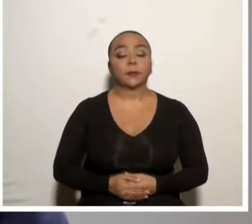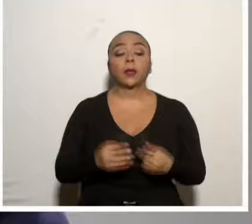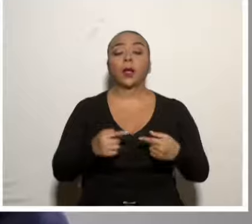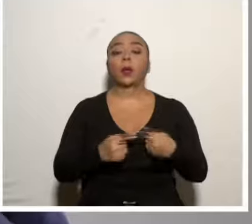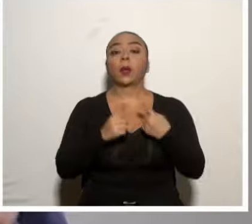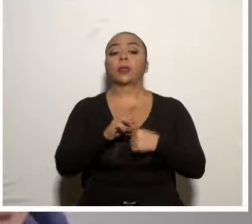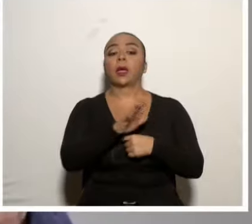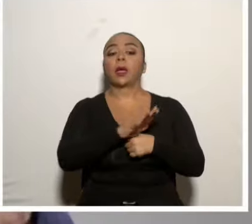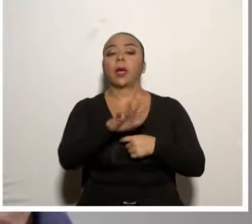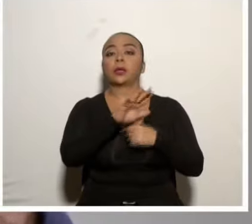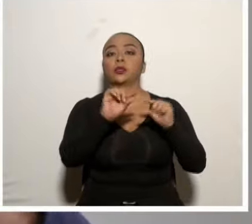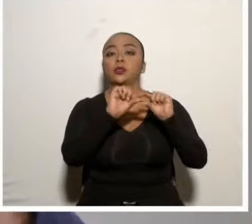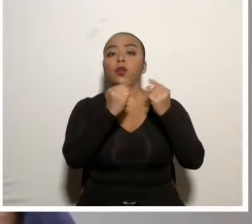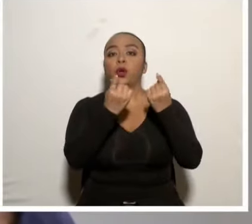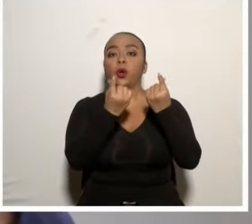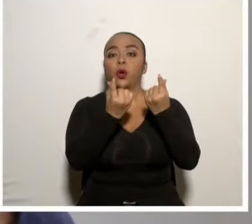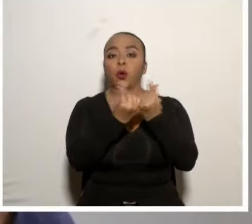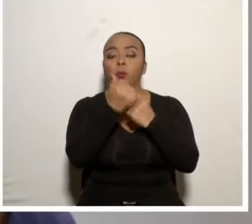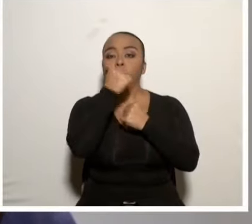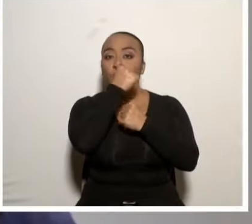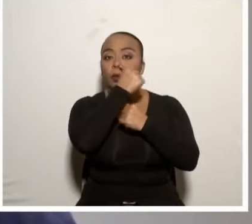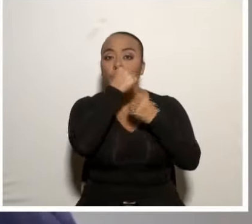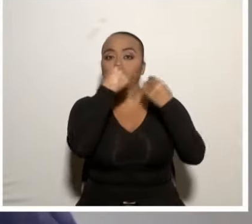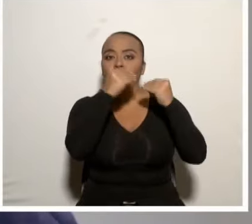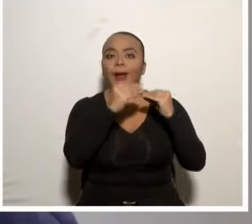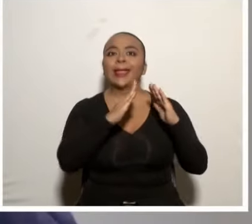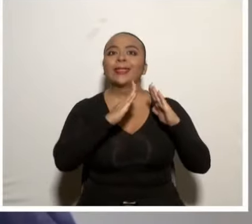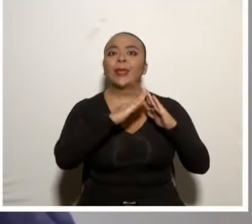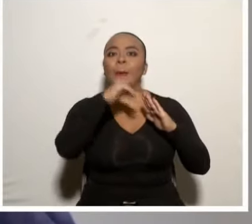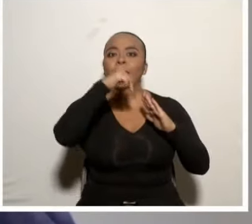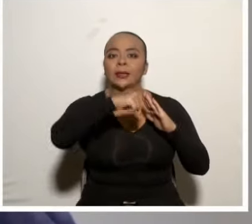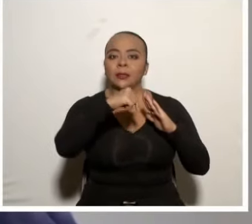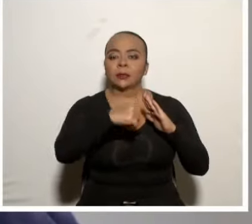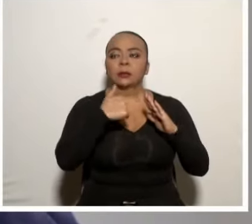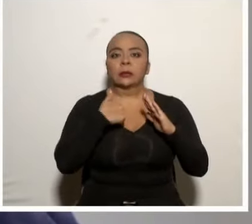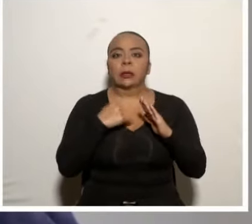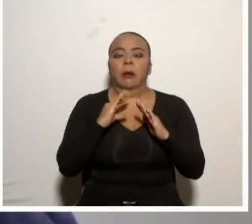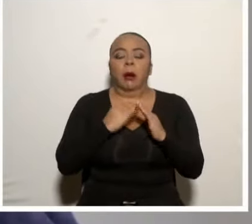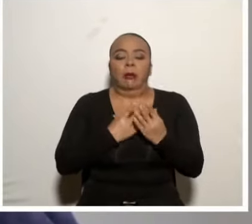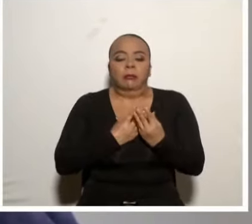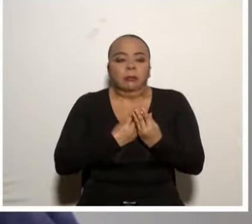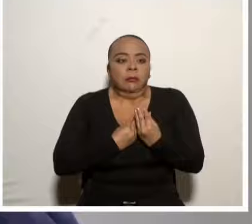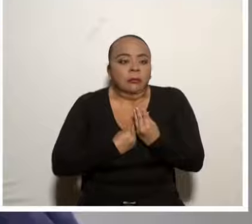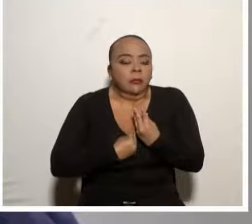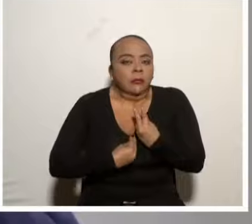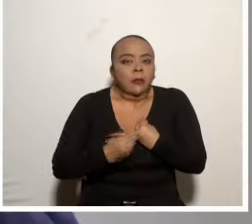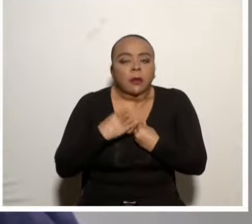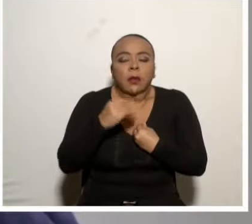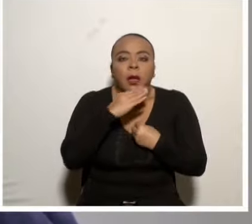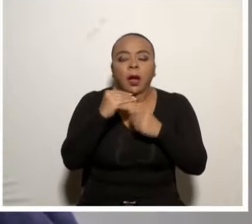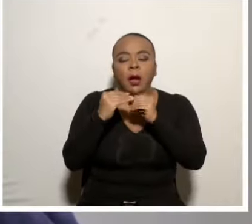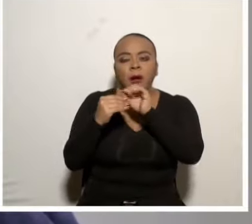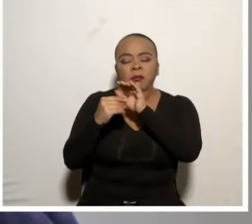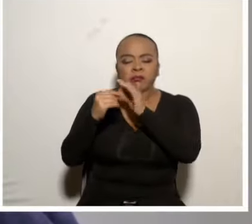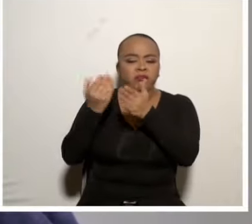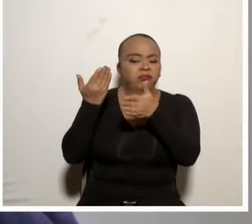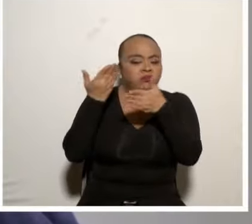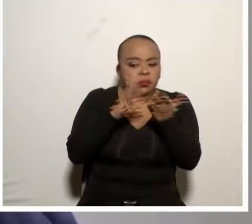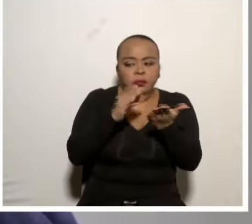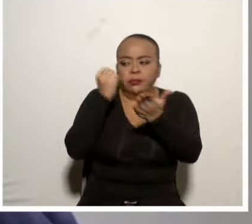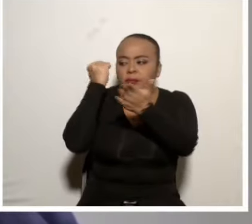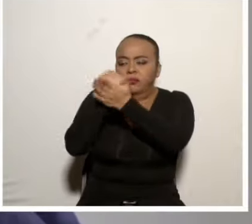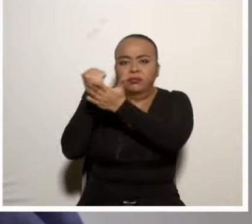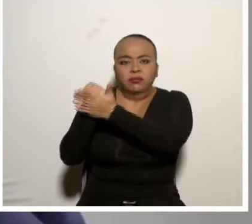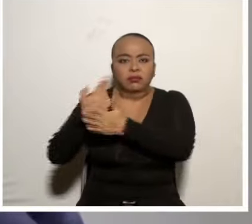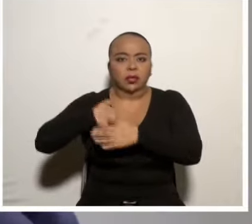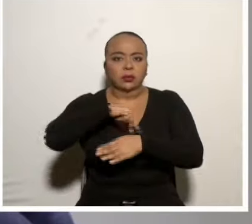contra esos carteles de la droga doméstico que están creando zozobra y que están poniendo muertes en